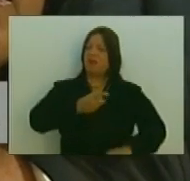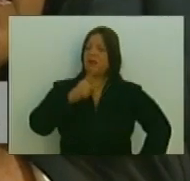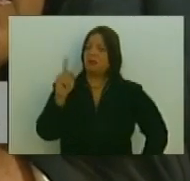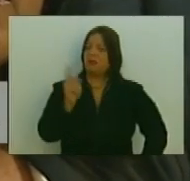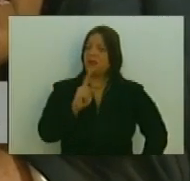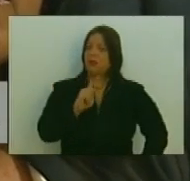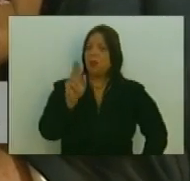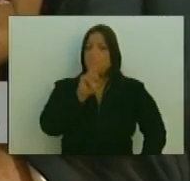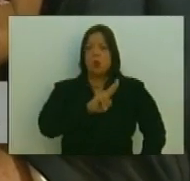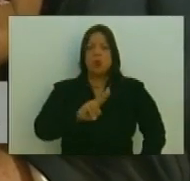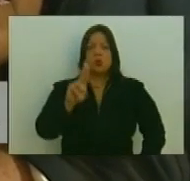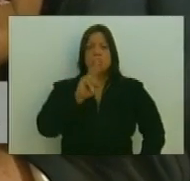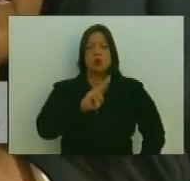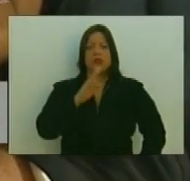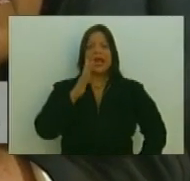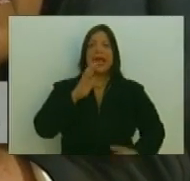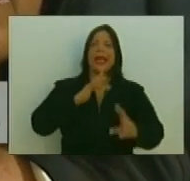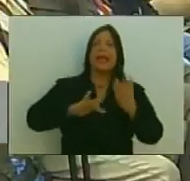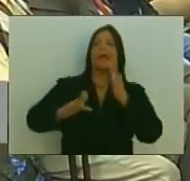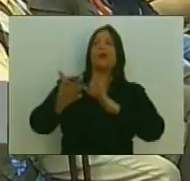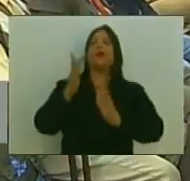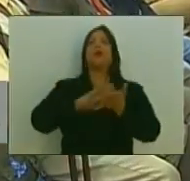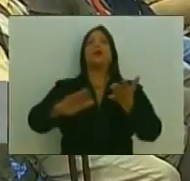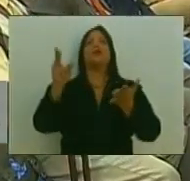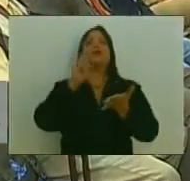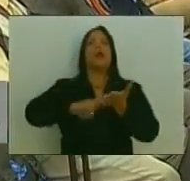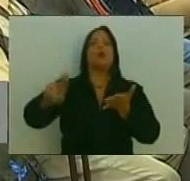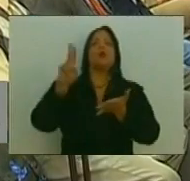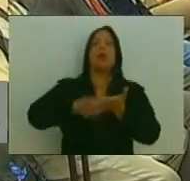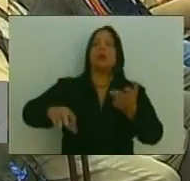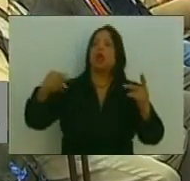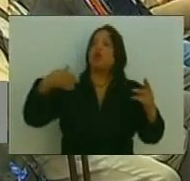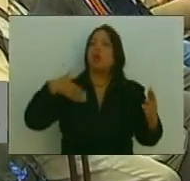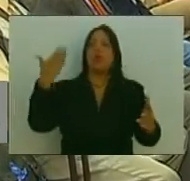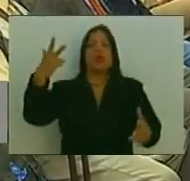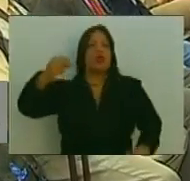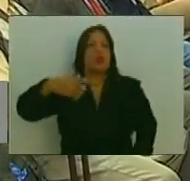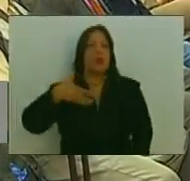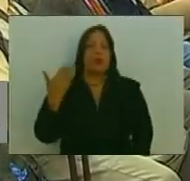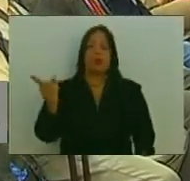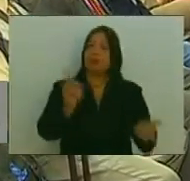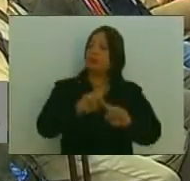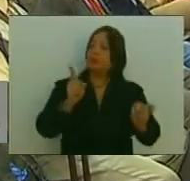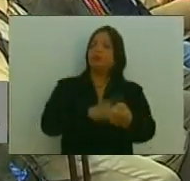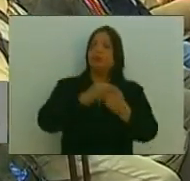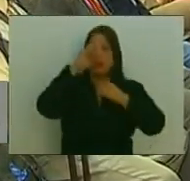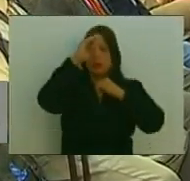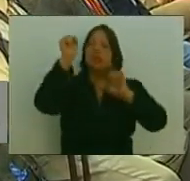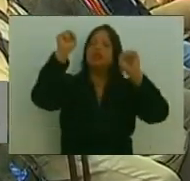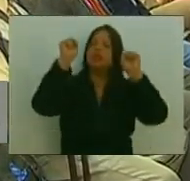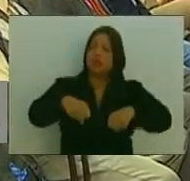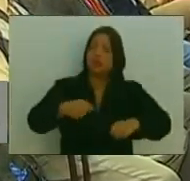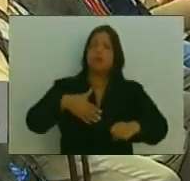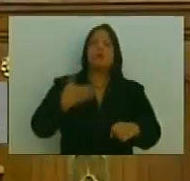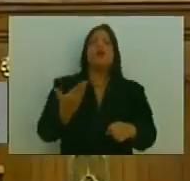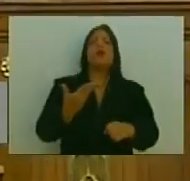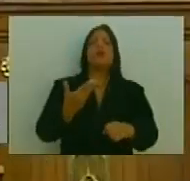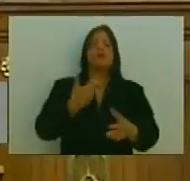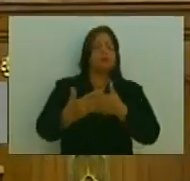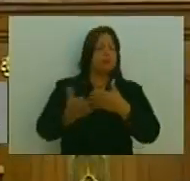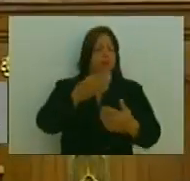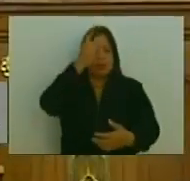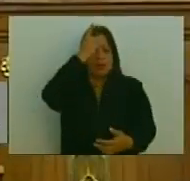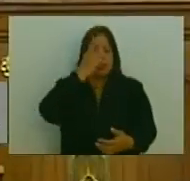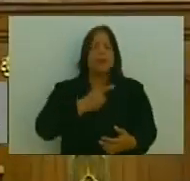y utilicemos como excusa lo que ellos no pueden hacer. Enfoquémonos, hermanos, en lo que ellos, a pesar de su